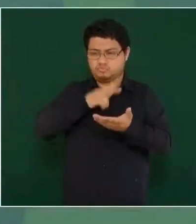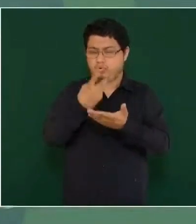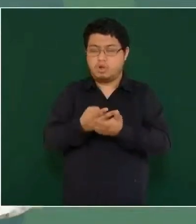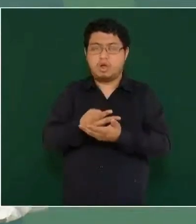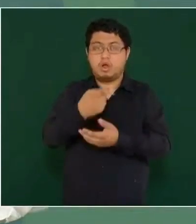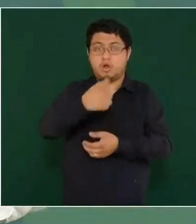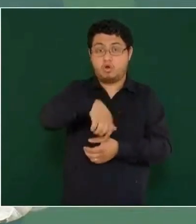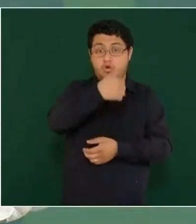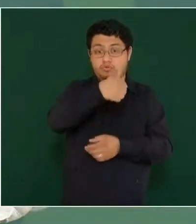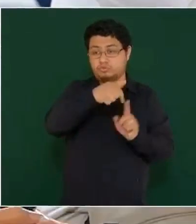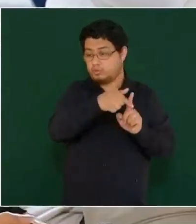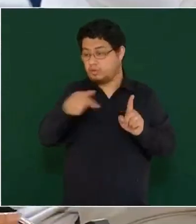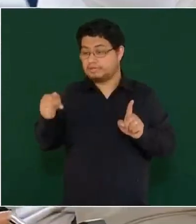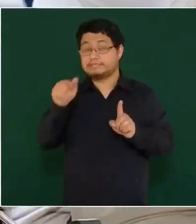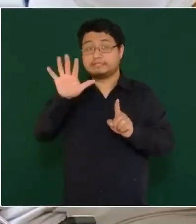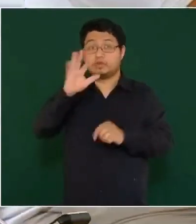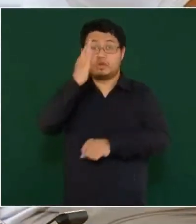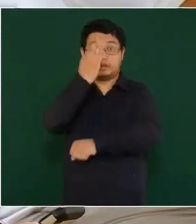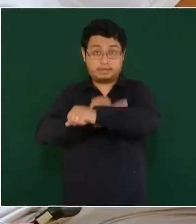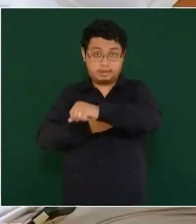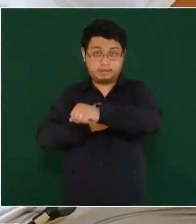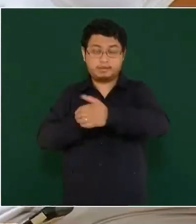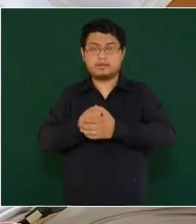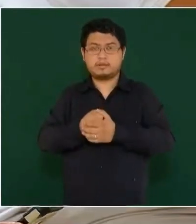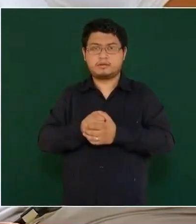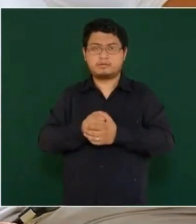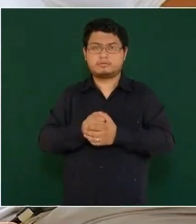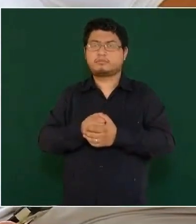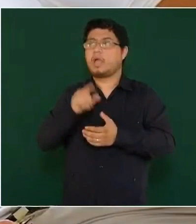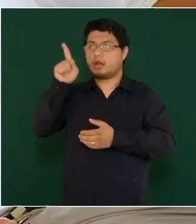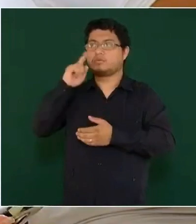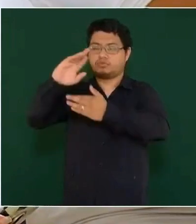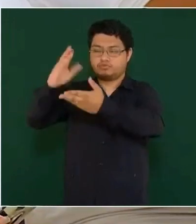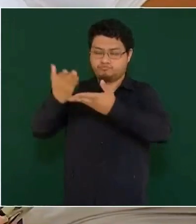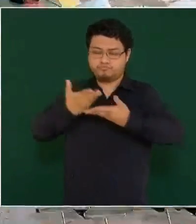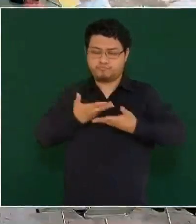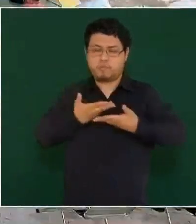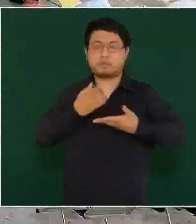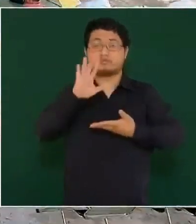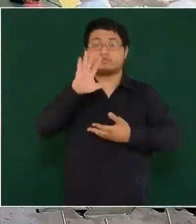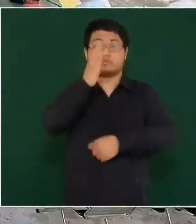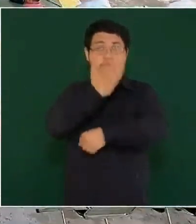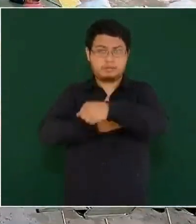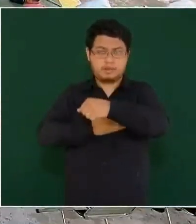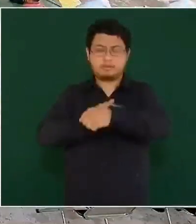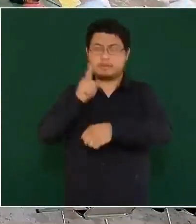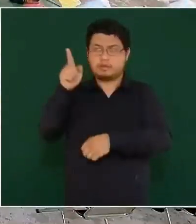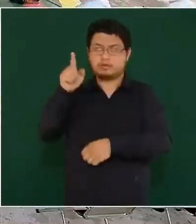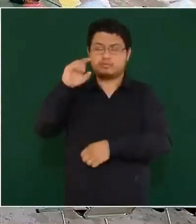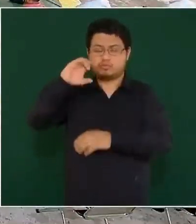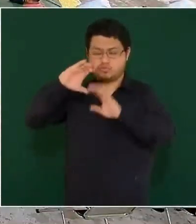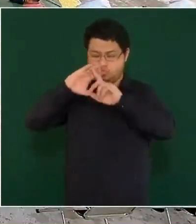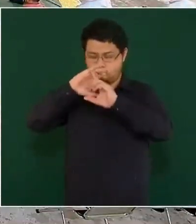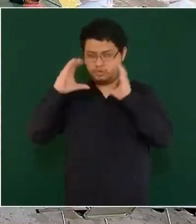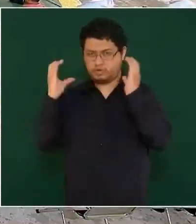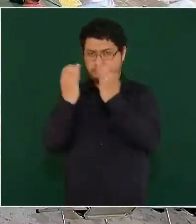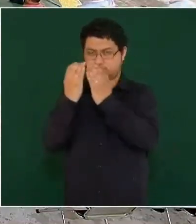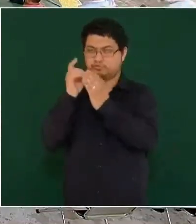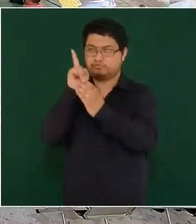y a las cinco de la tarde Así que debe de estarlo recibiendo el congreso en el transcurso de la mañana